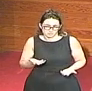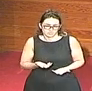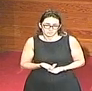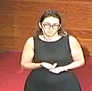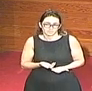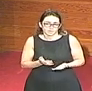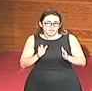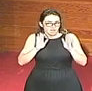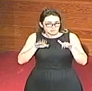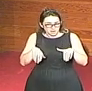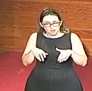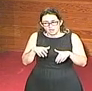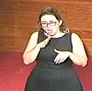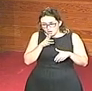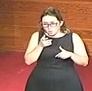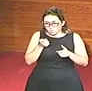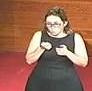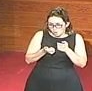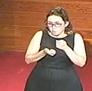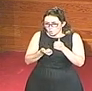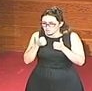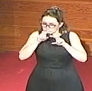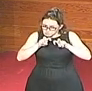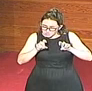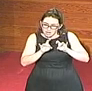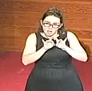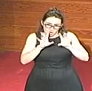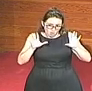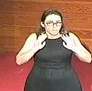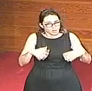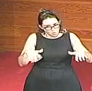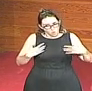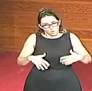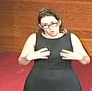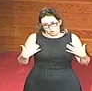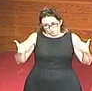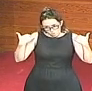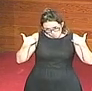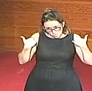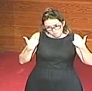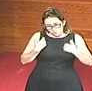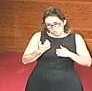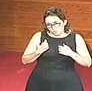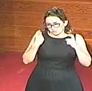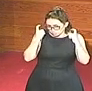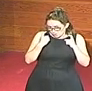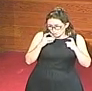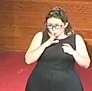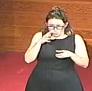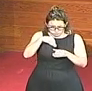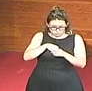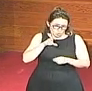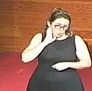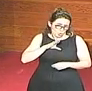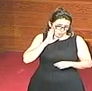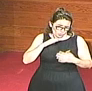Y poco a poco se está dilucidando todo lo que pasó, pero tirando del hilo, la madeja de corrupción era tremenda.